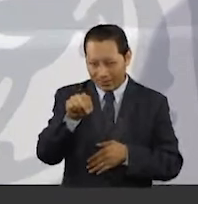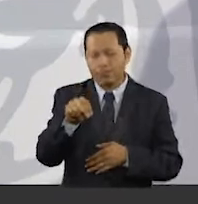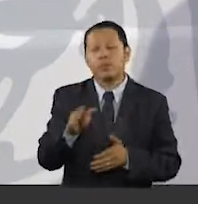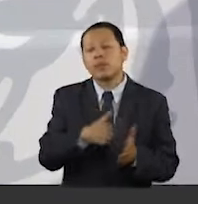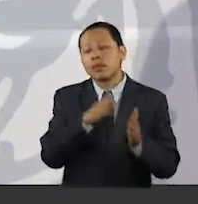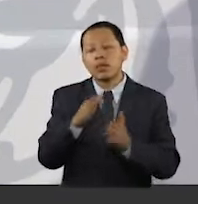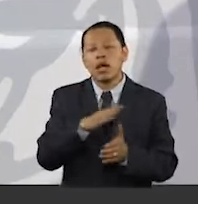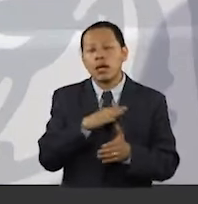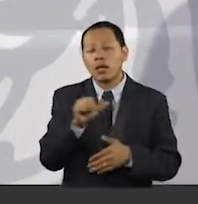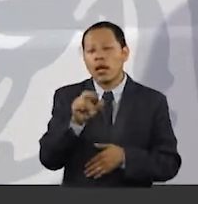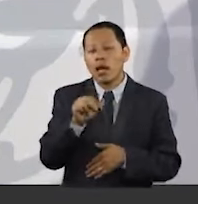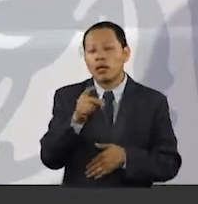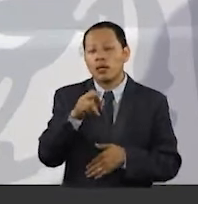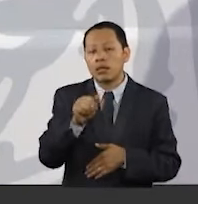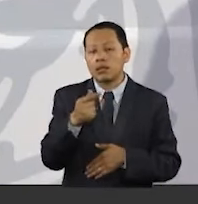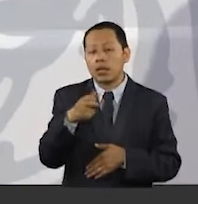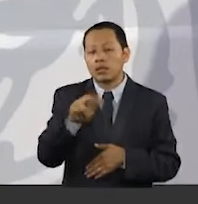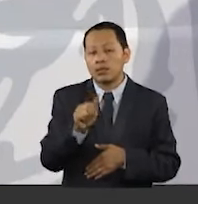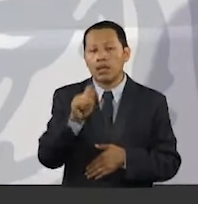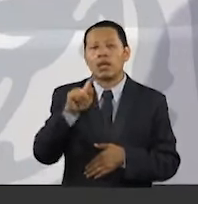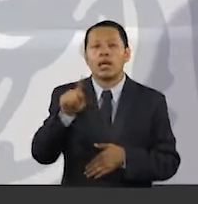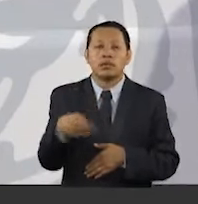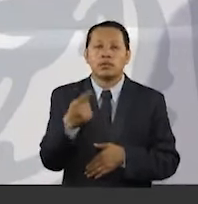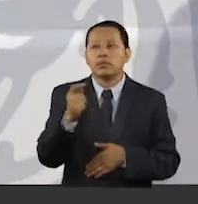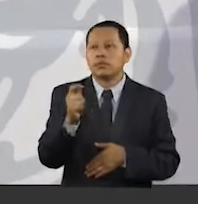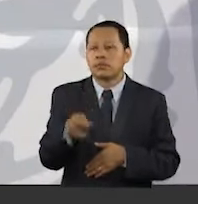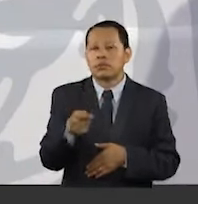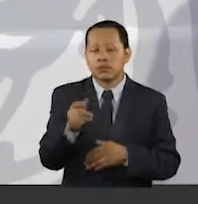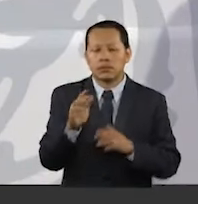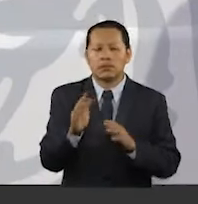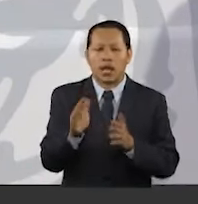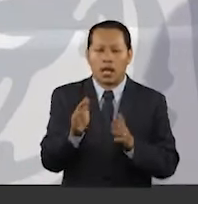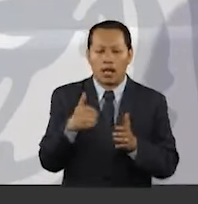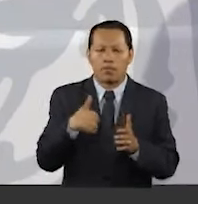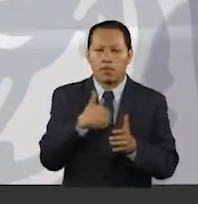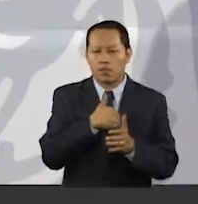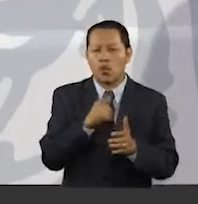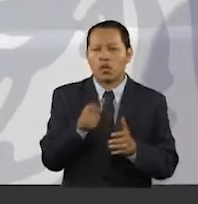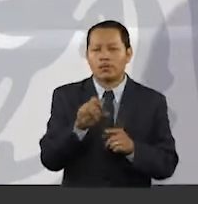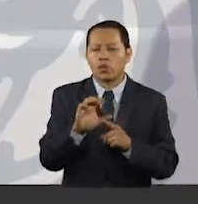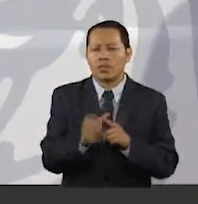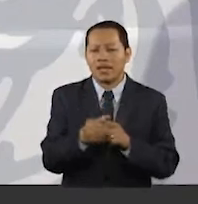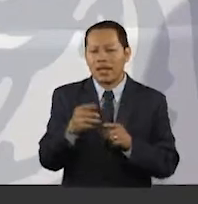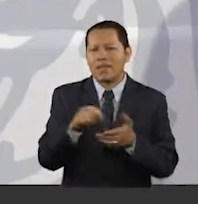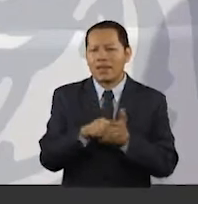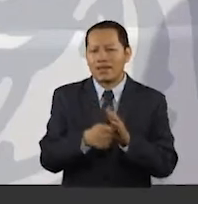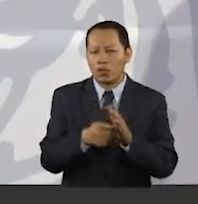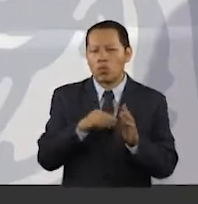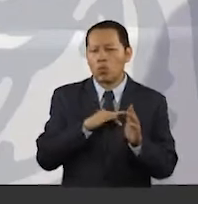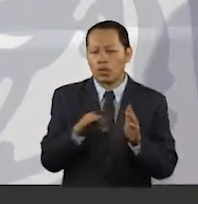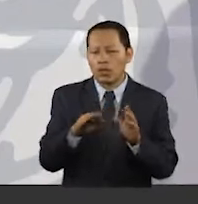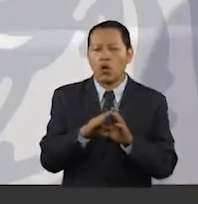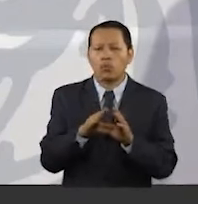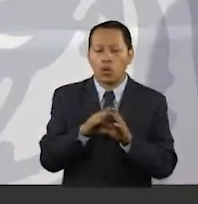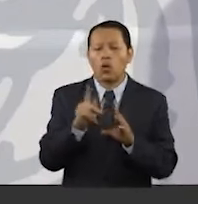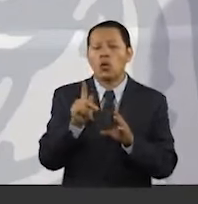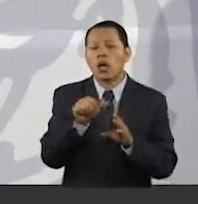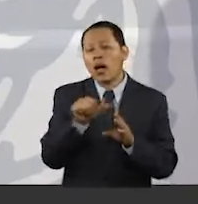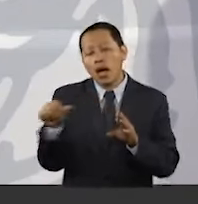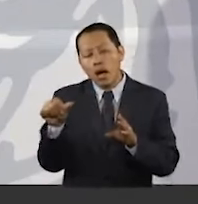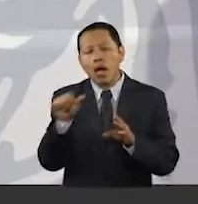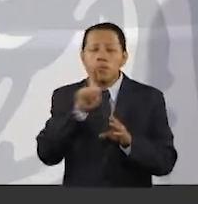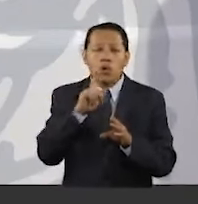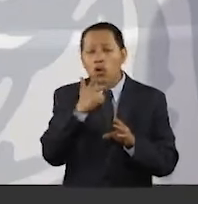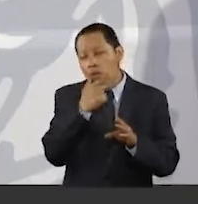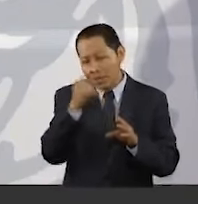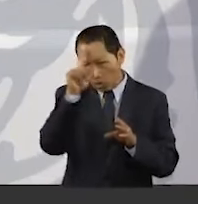está Andrés García reper que ha sido ya integrante del comité técnico que pres seleccionó a las y los